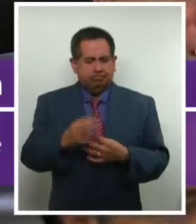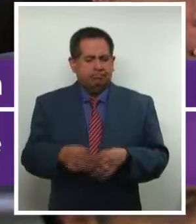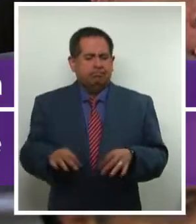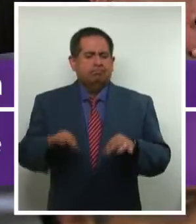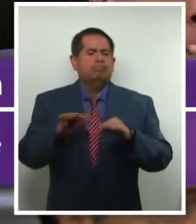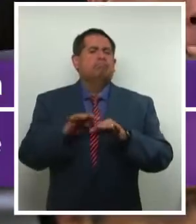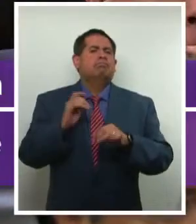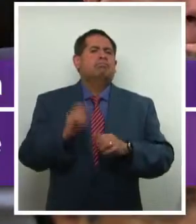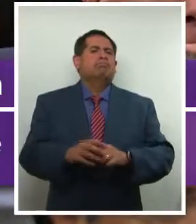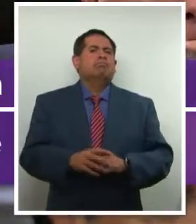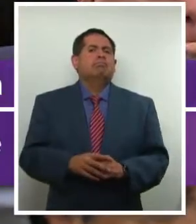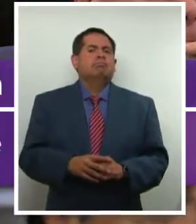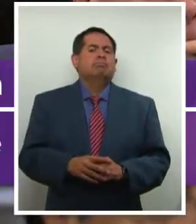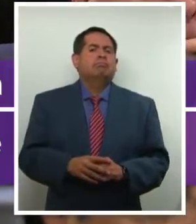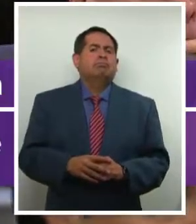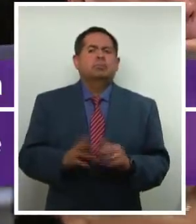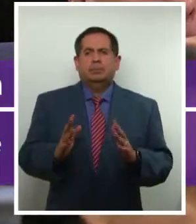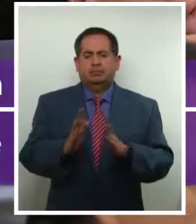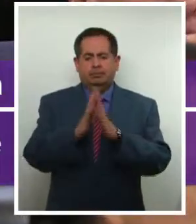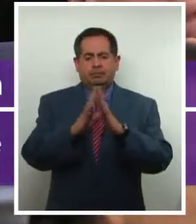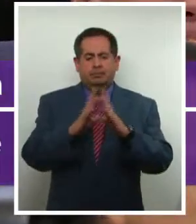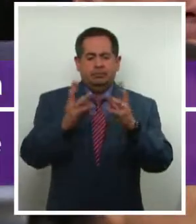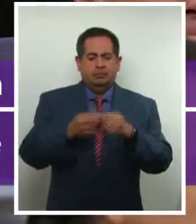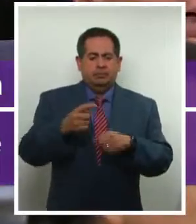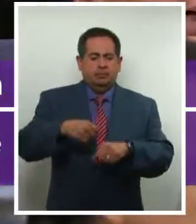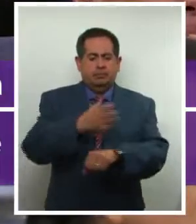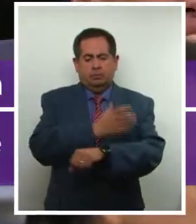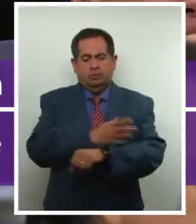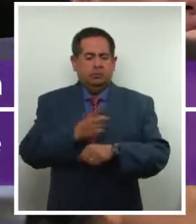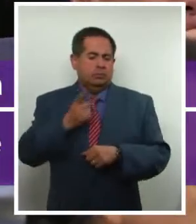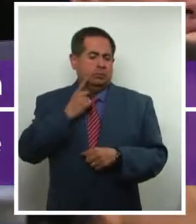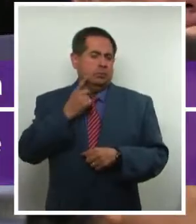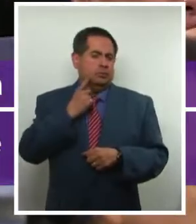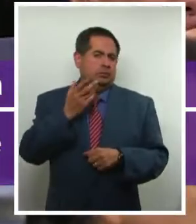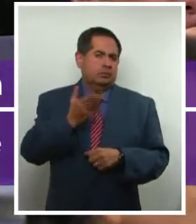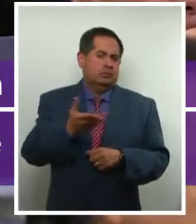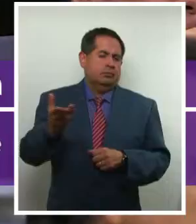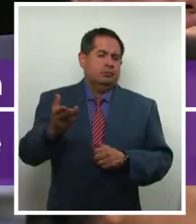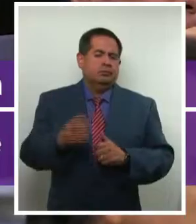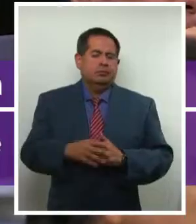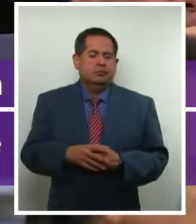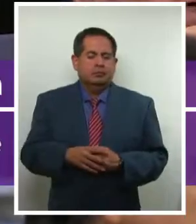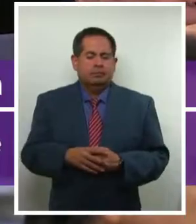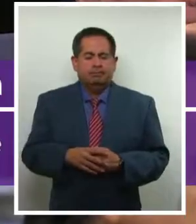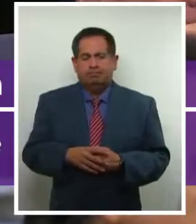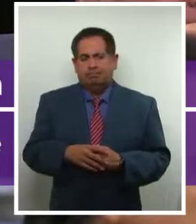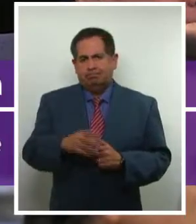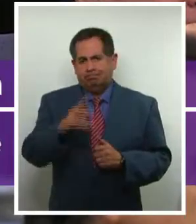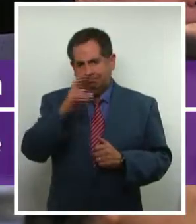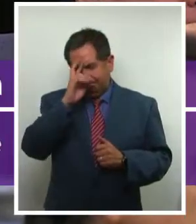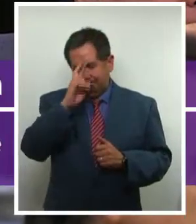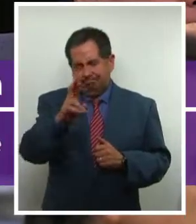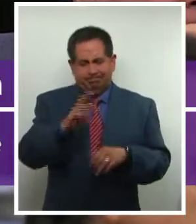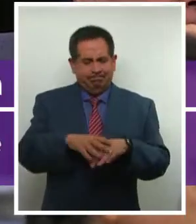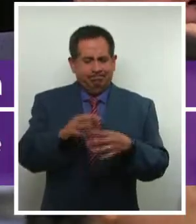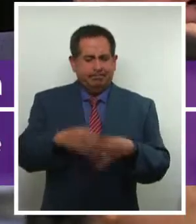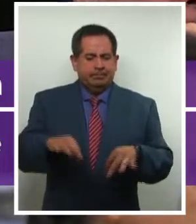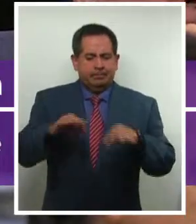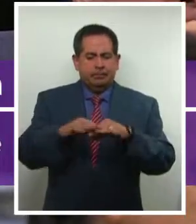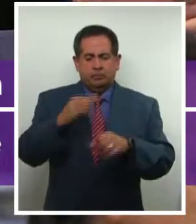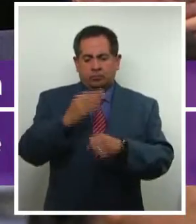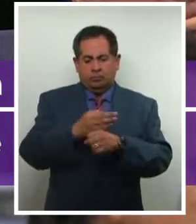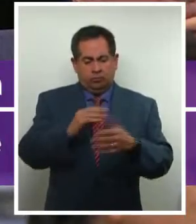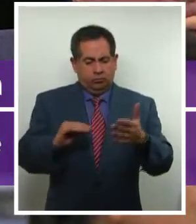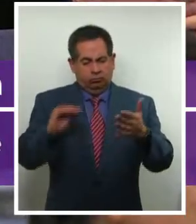esencialmente la participación de nuestros compañeros diputados merece una mención en este